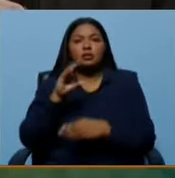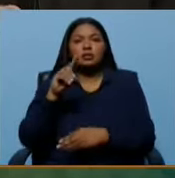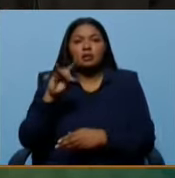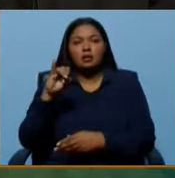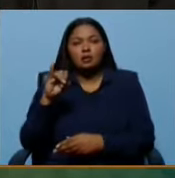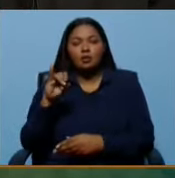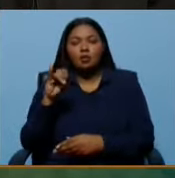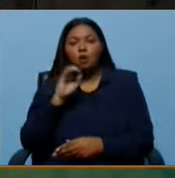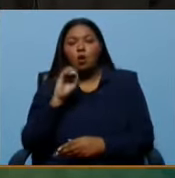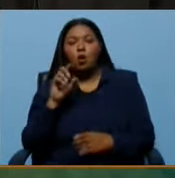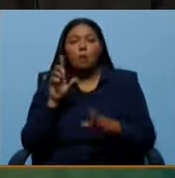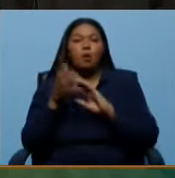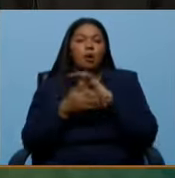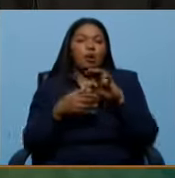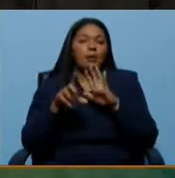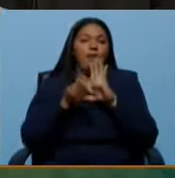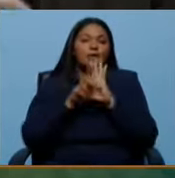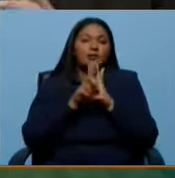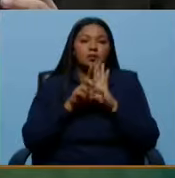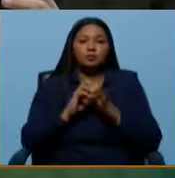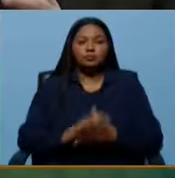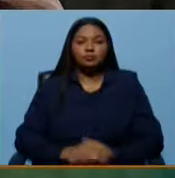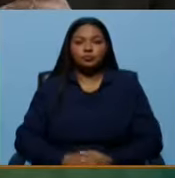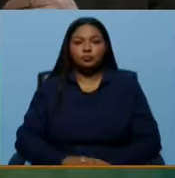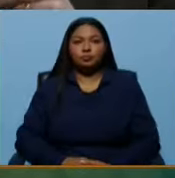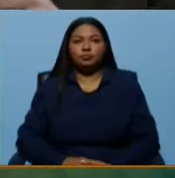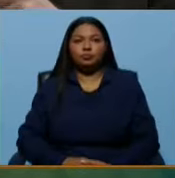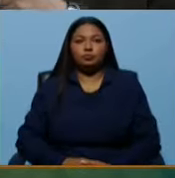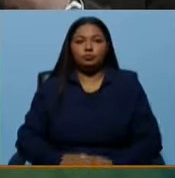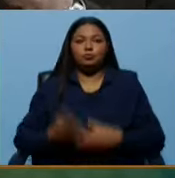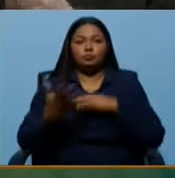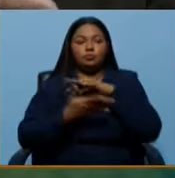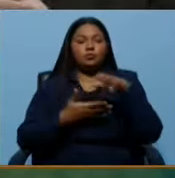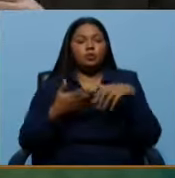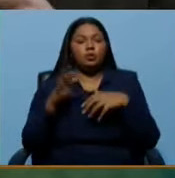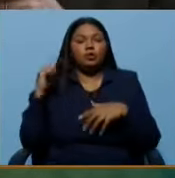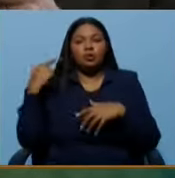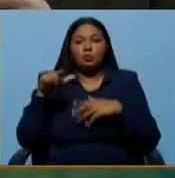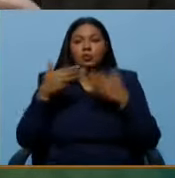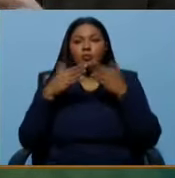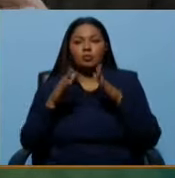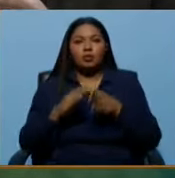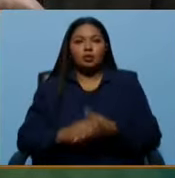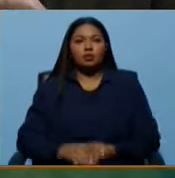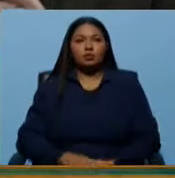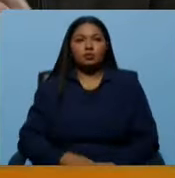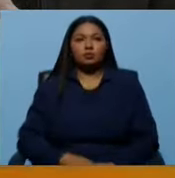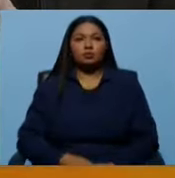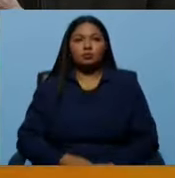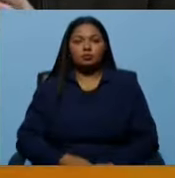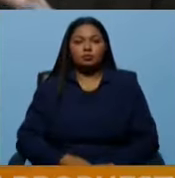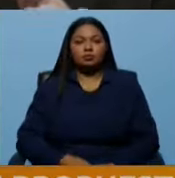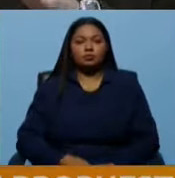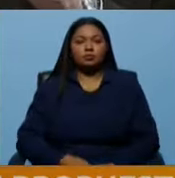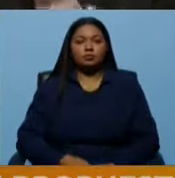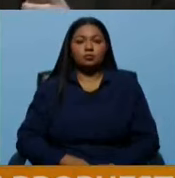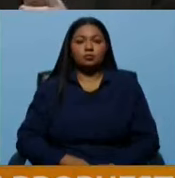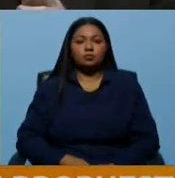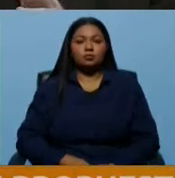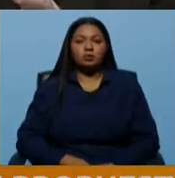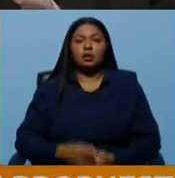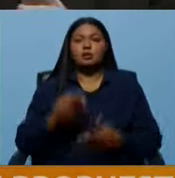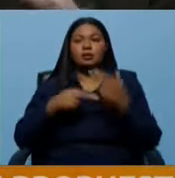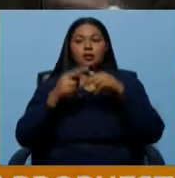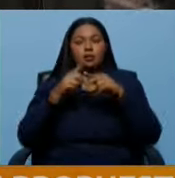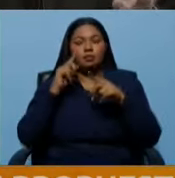liceo, tengo un problema con el transporte público. Entonces se empieza a configurar la agenda concreta de acción vinculada a esa escala. Esa